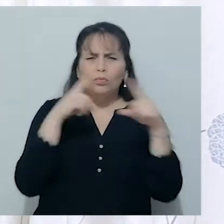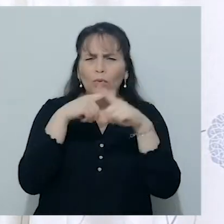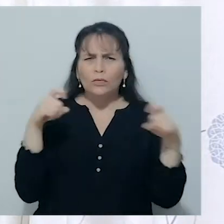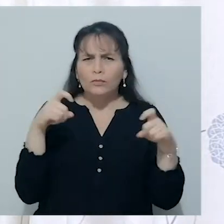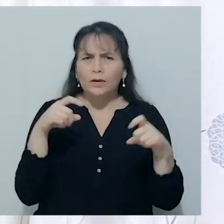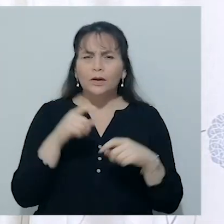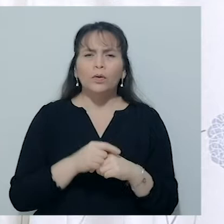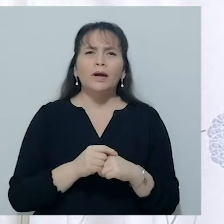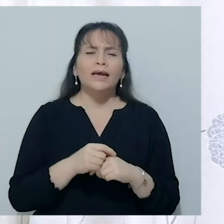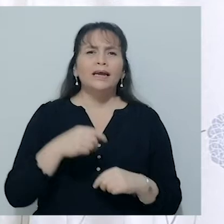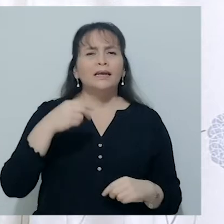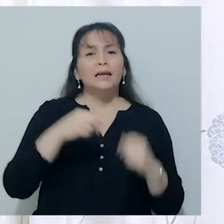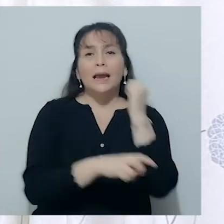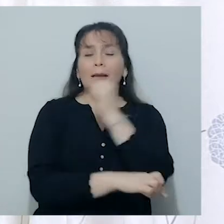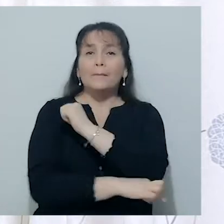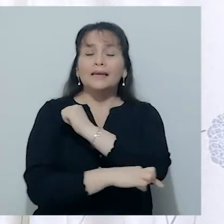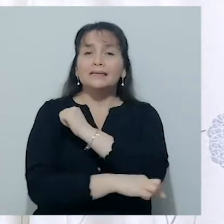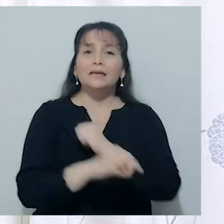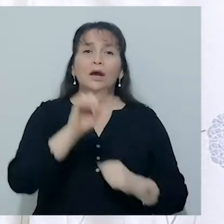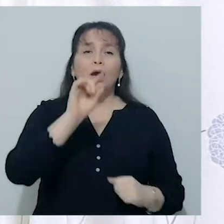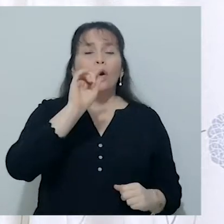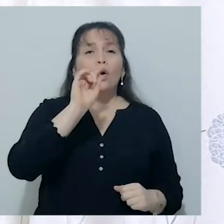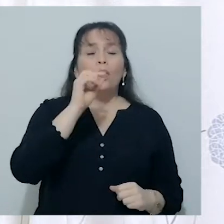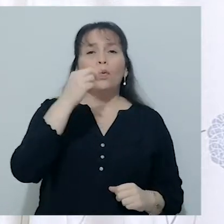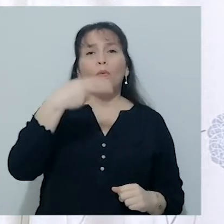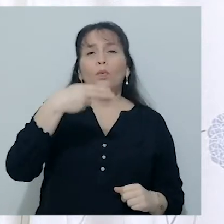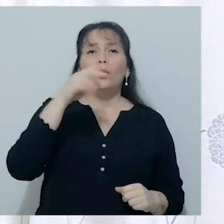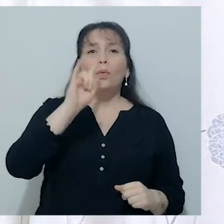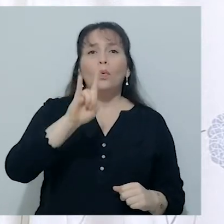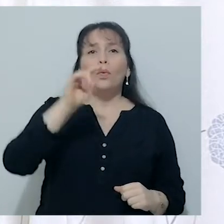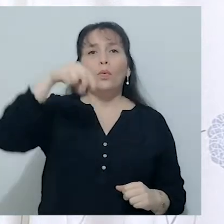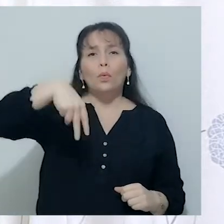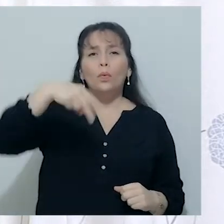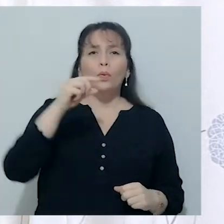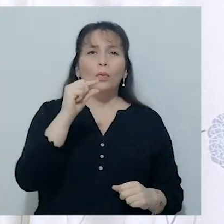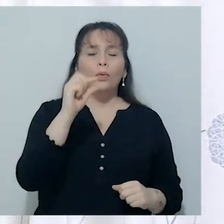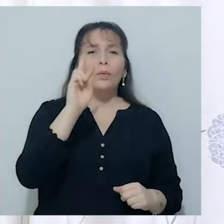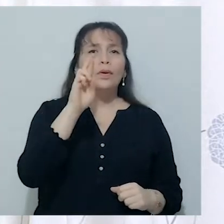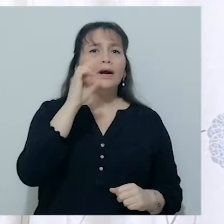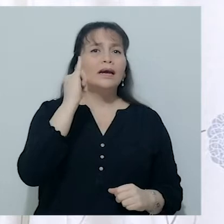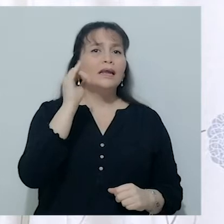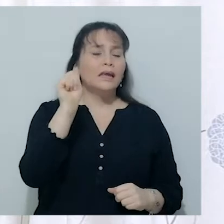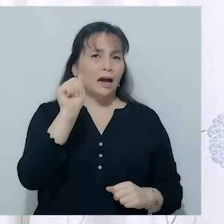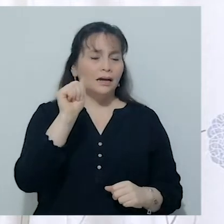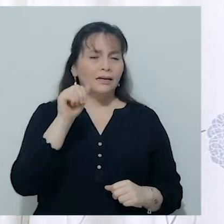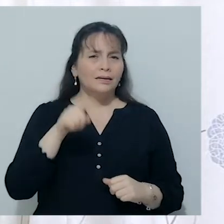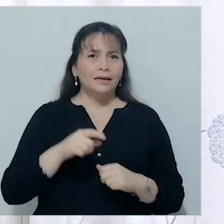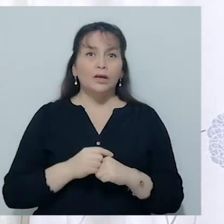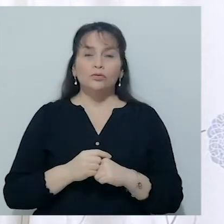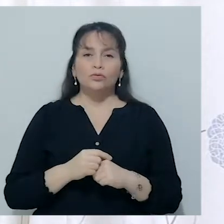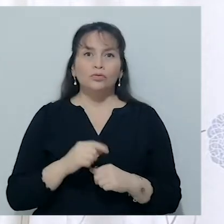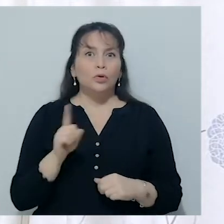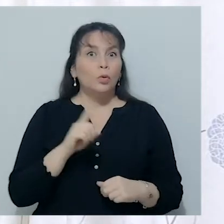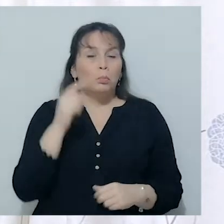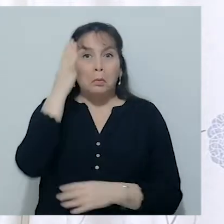Hungría, vendiendo chatarra que se encontraban en las calles por unos pocos centavos. Ahora ellos, sin